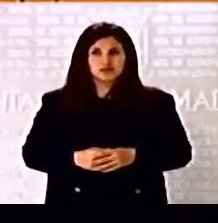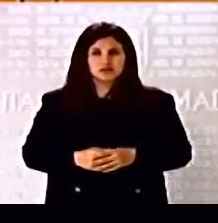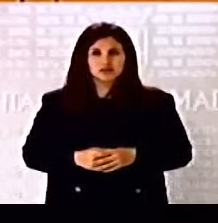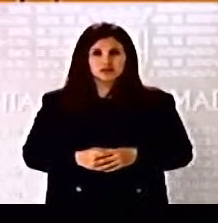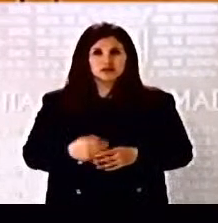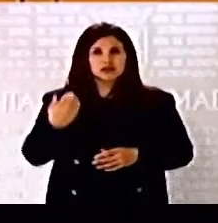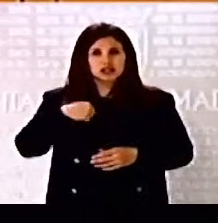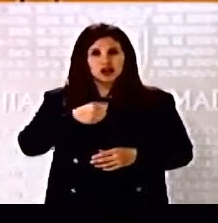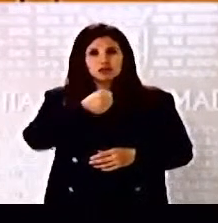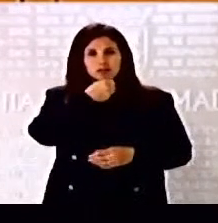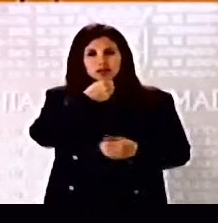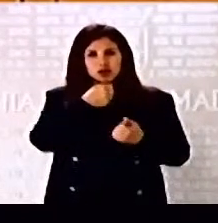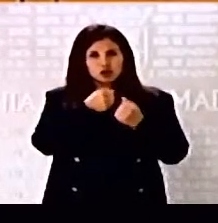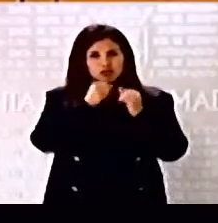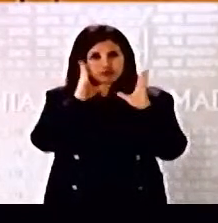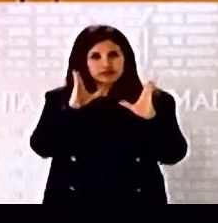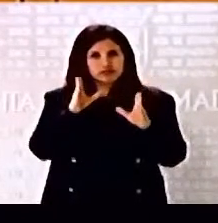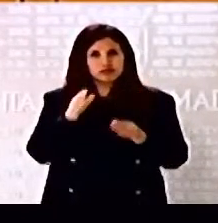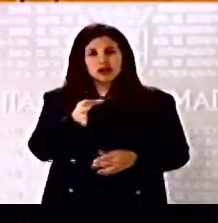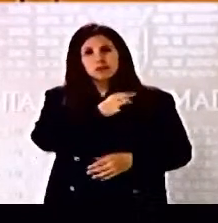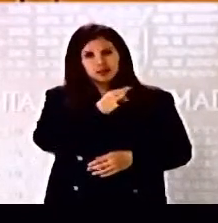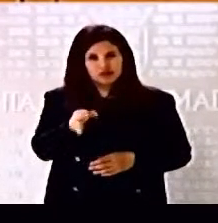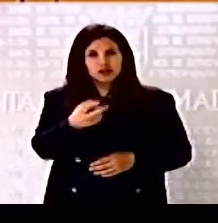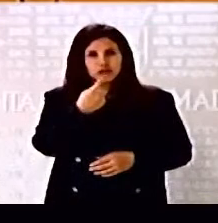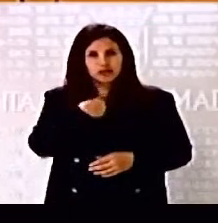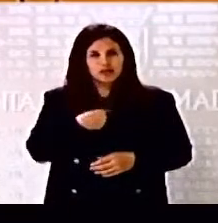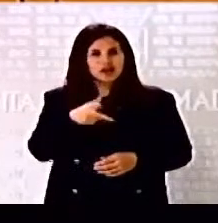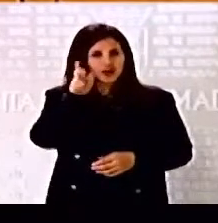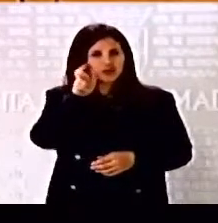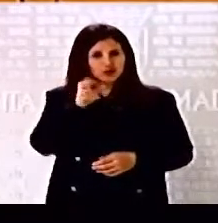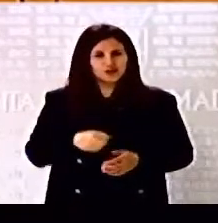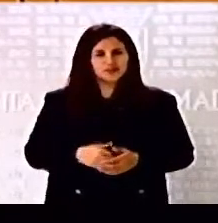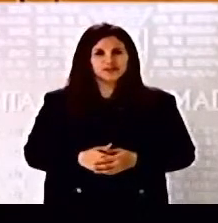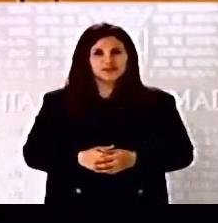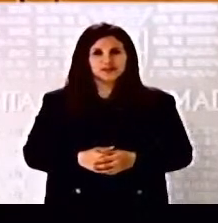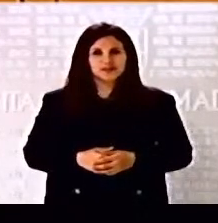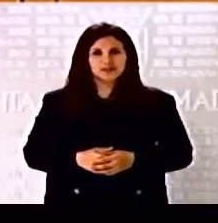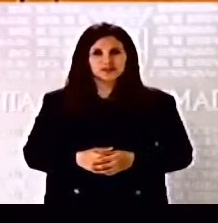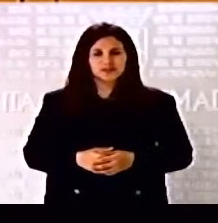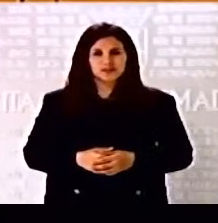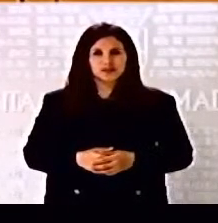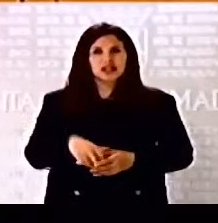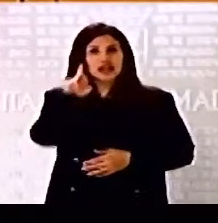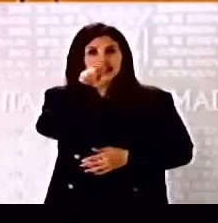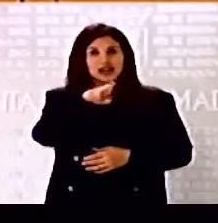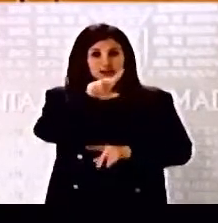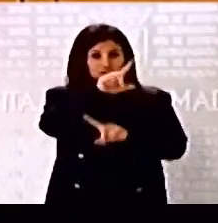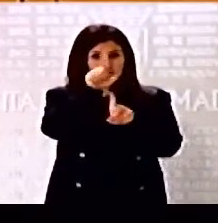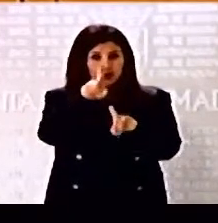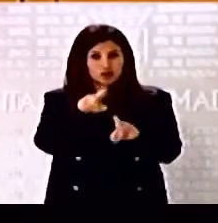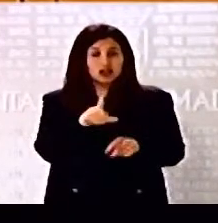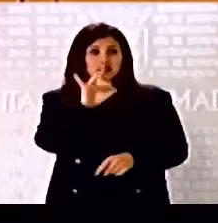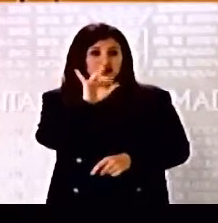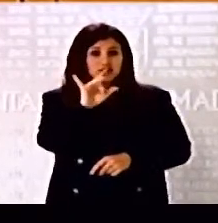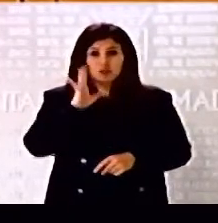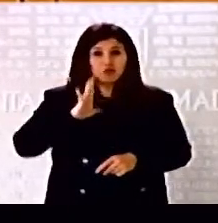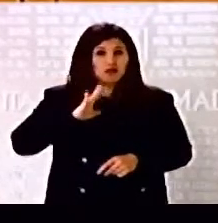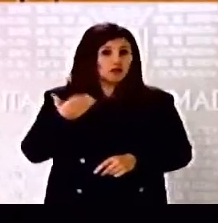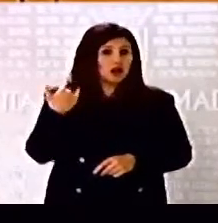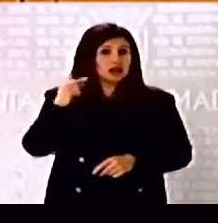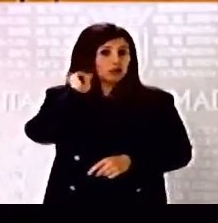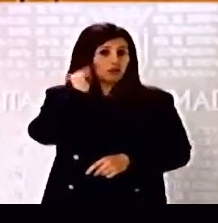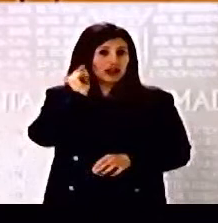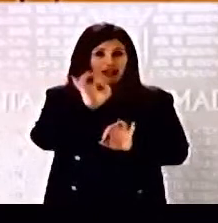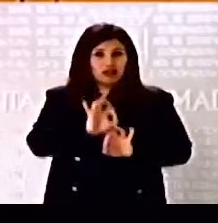Lo tengo abierto. Perfecto, Julia, adelante. Ahora. ¿Le repito la pregunta? Sí, por favor, no me enteré de